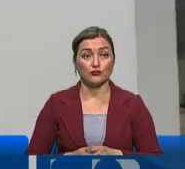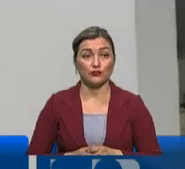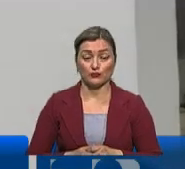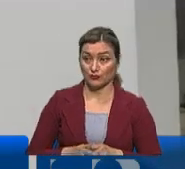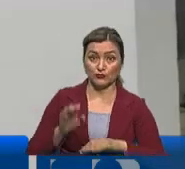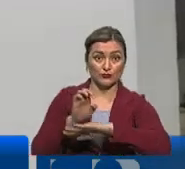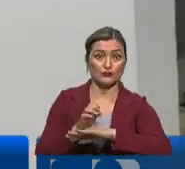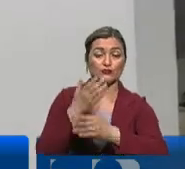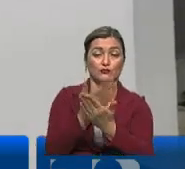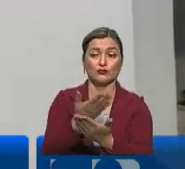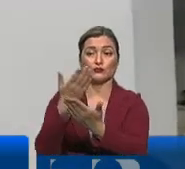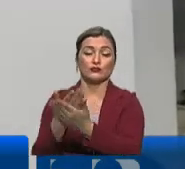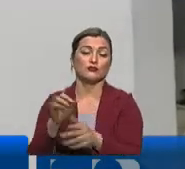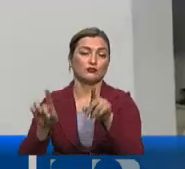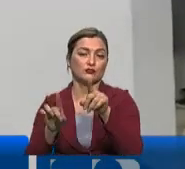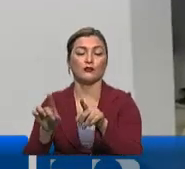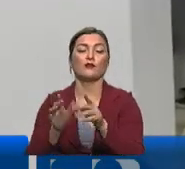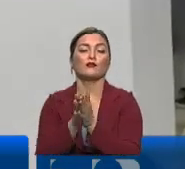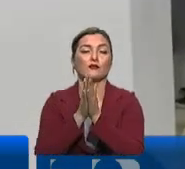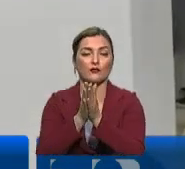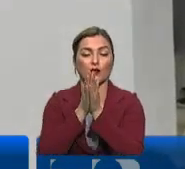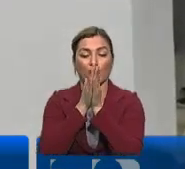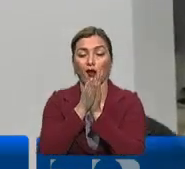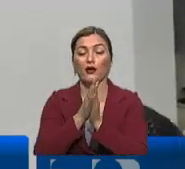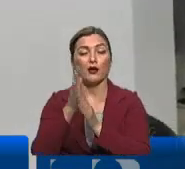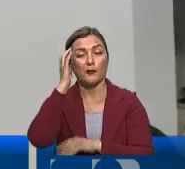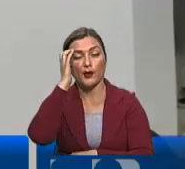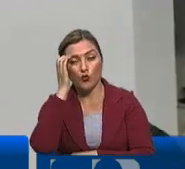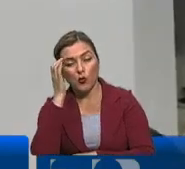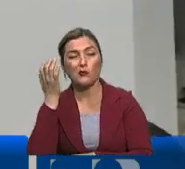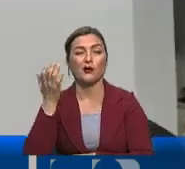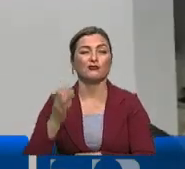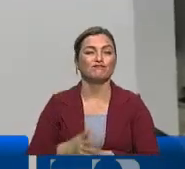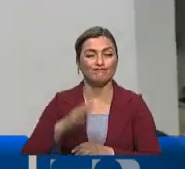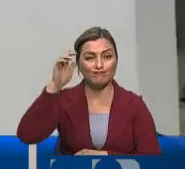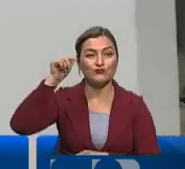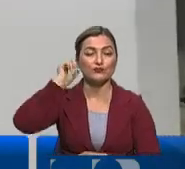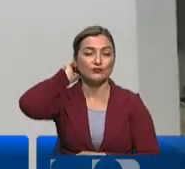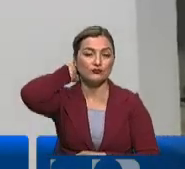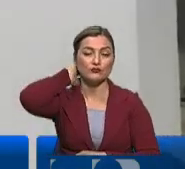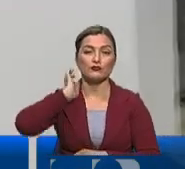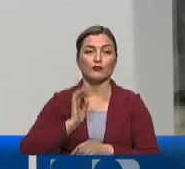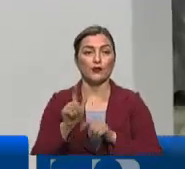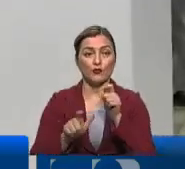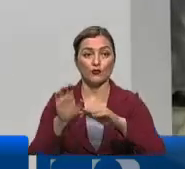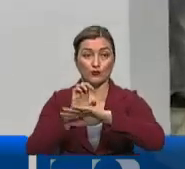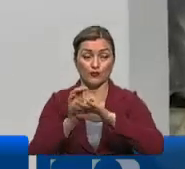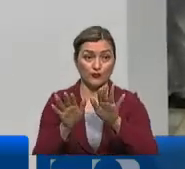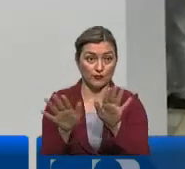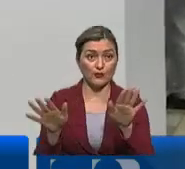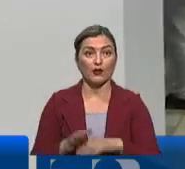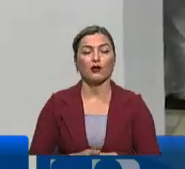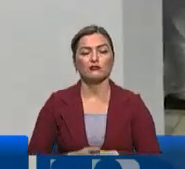país algunos planteamientos que son materia de preocupación del gobierno y del pueblo en general. Conocemos